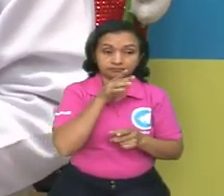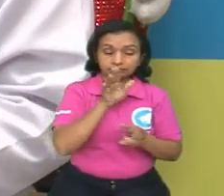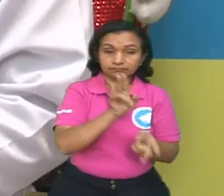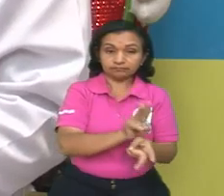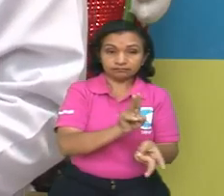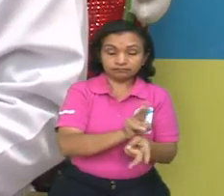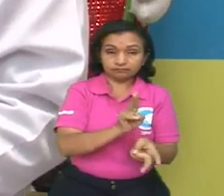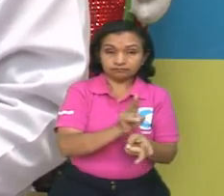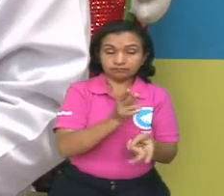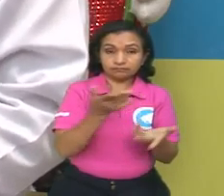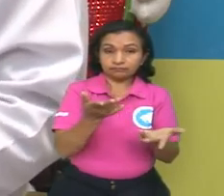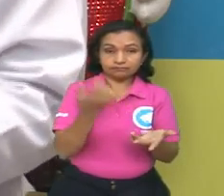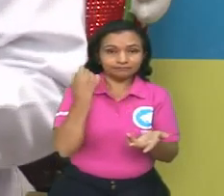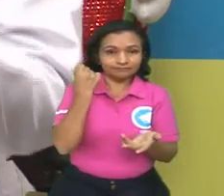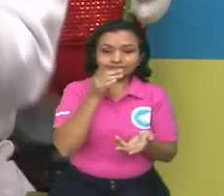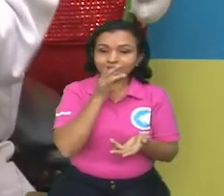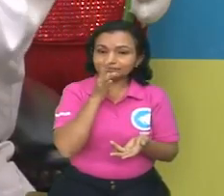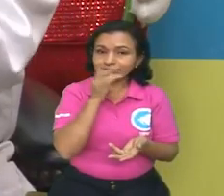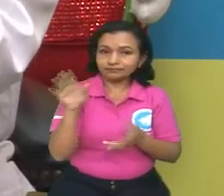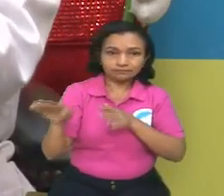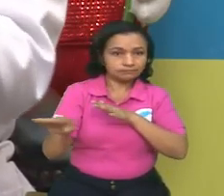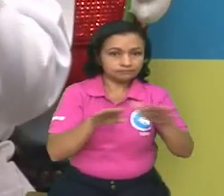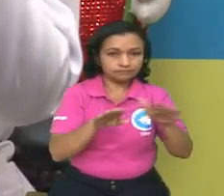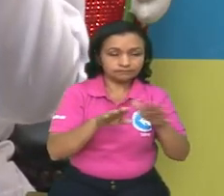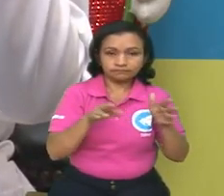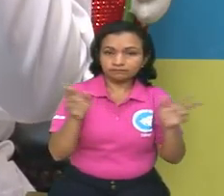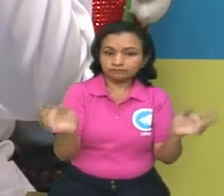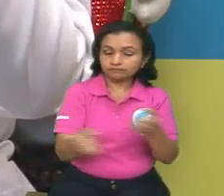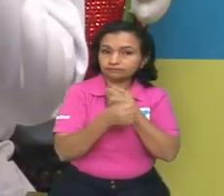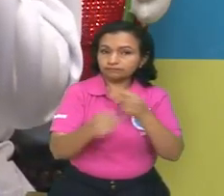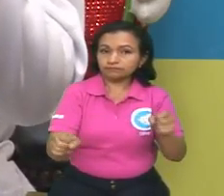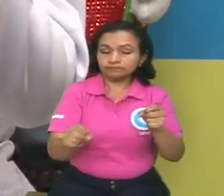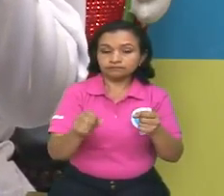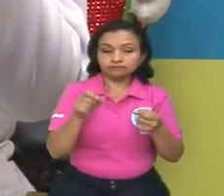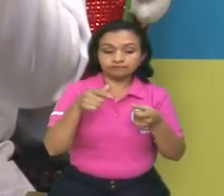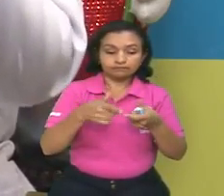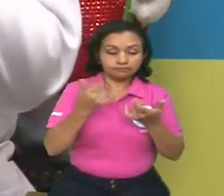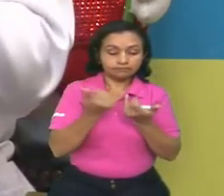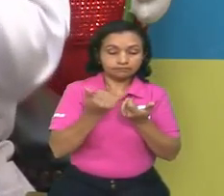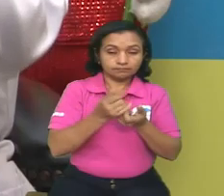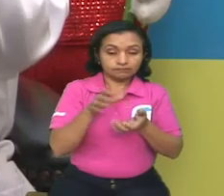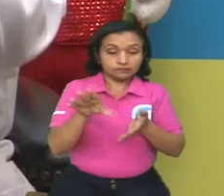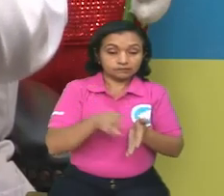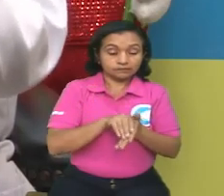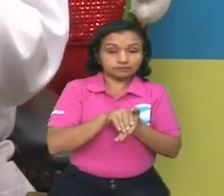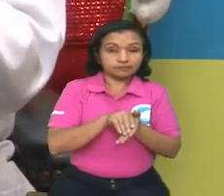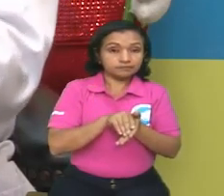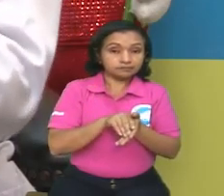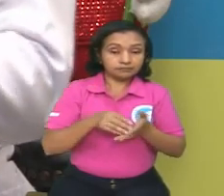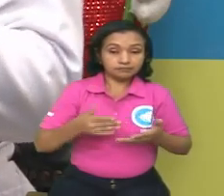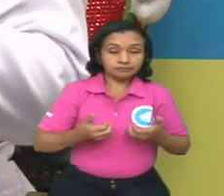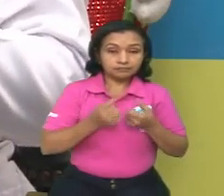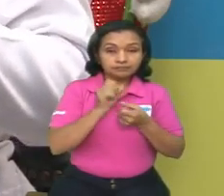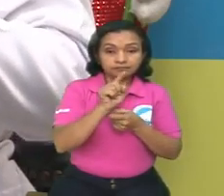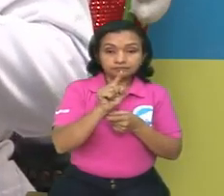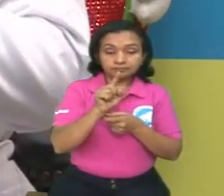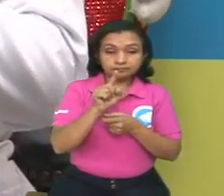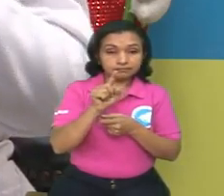una niña en esa etapa. Si se enfrenta al virus del papiloma humano, supongamos el 16 y el